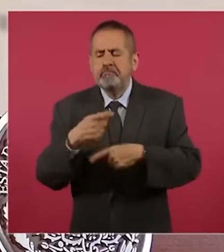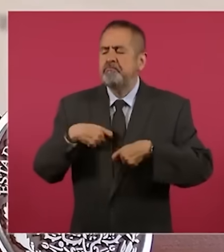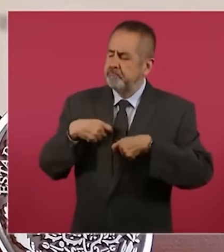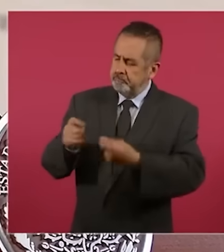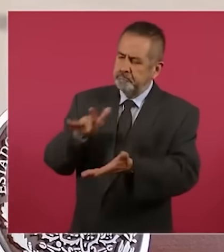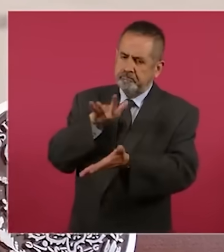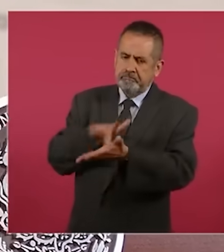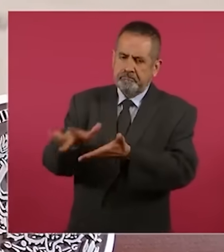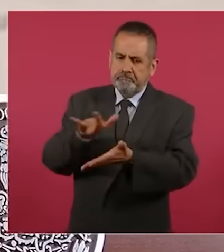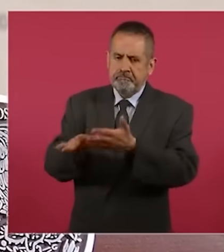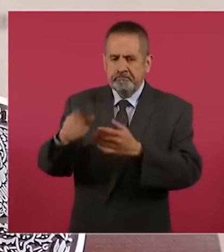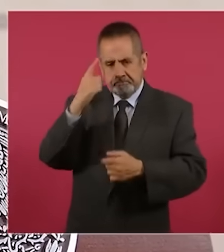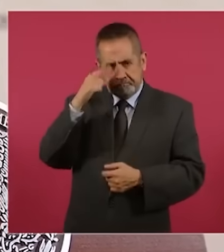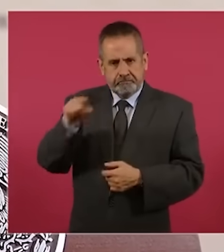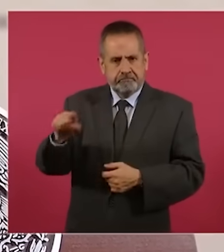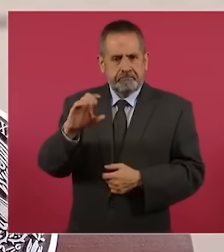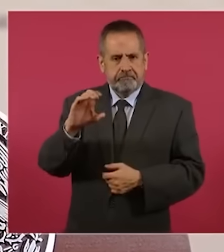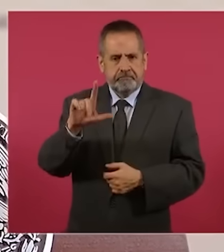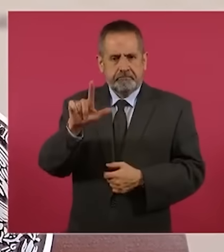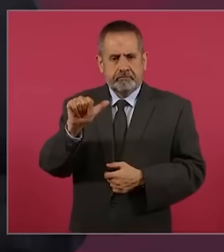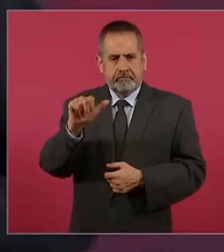Claudia Sheinbaum.